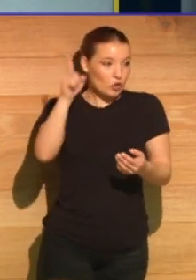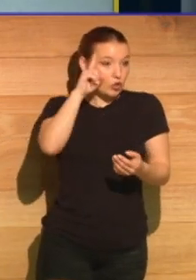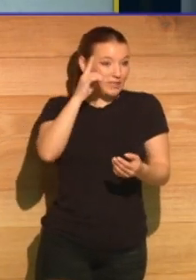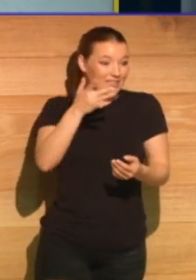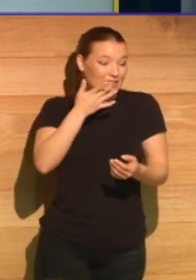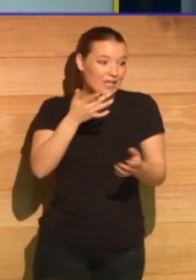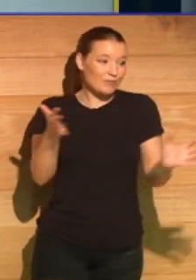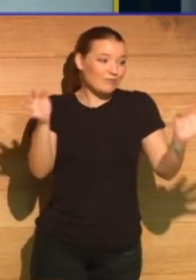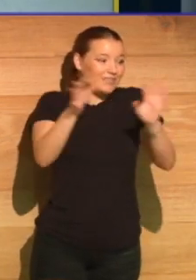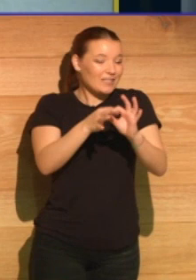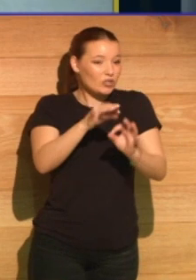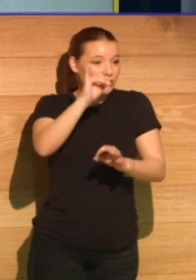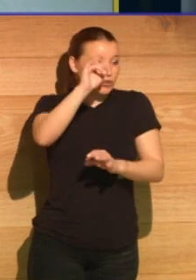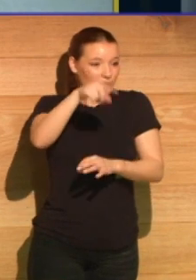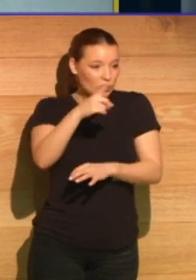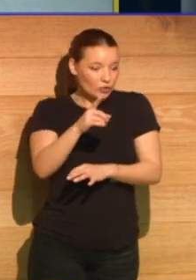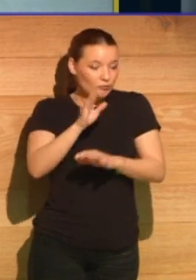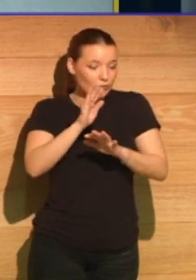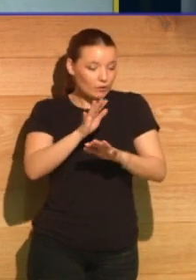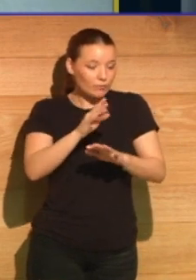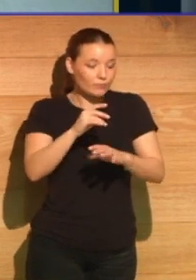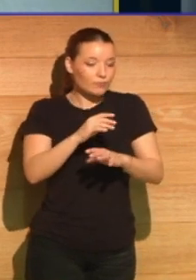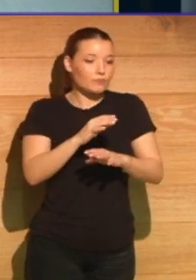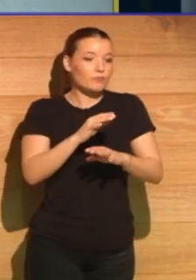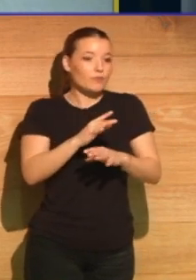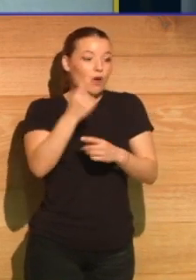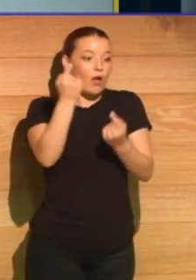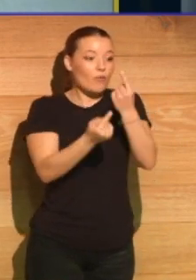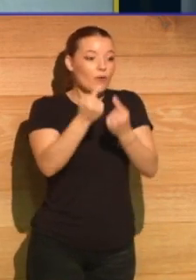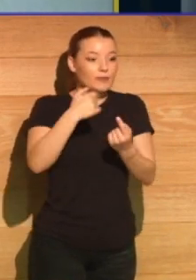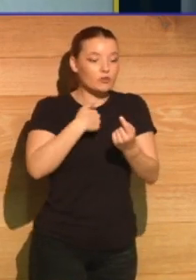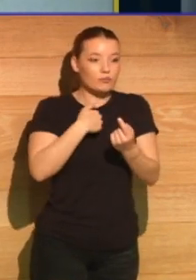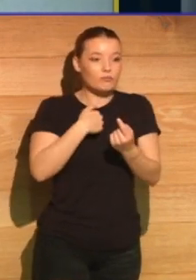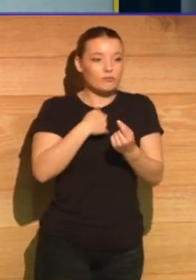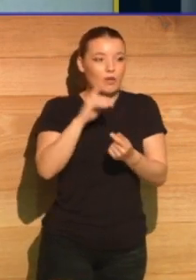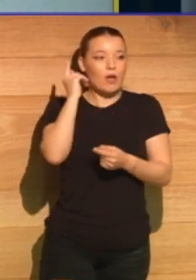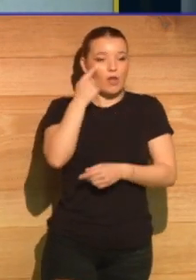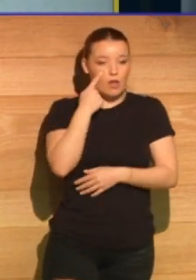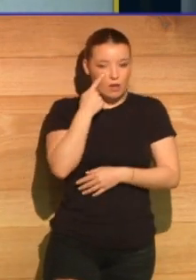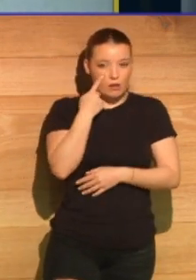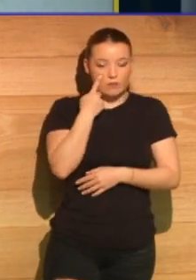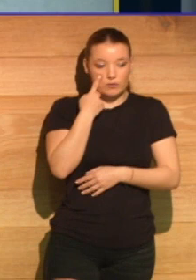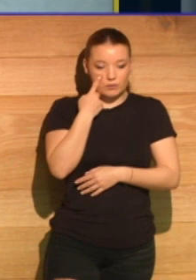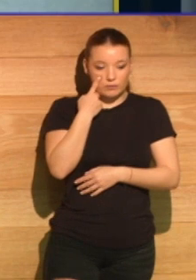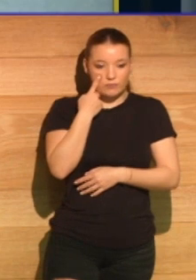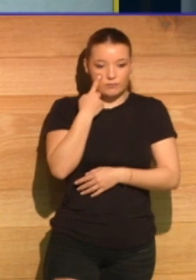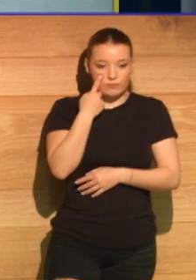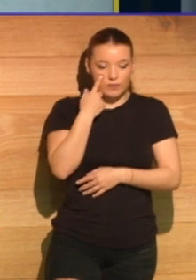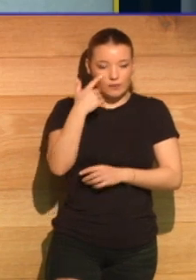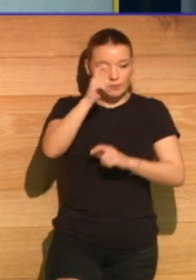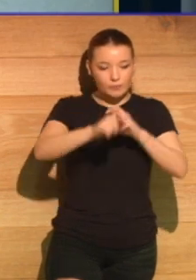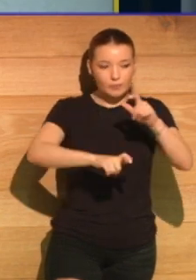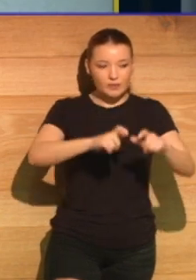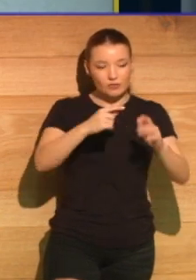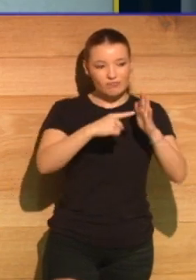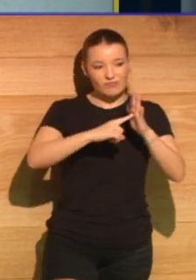esta discusión, pero que a veces yo encuentro que la gente desprecia